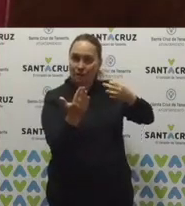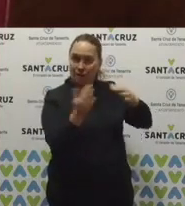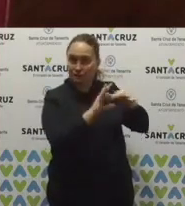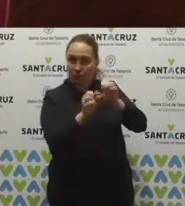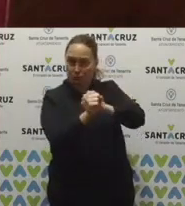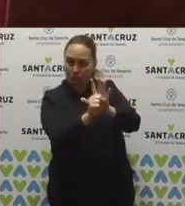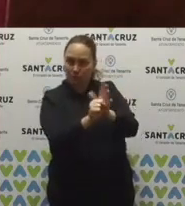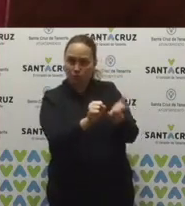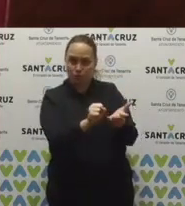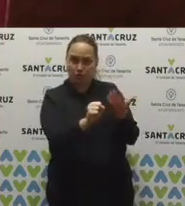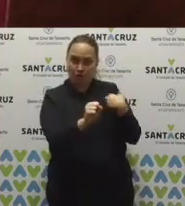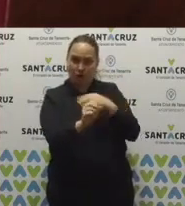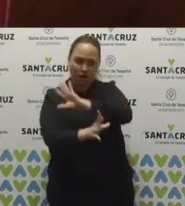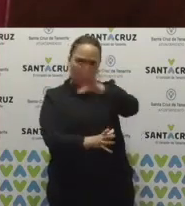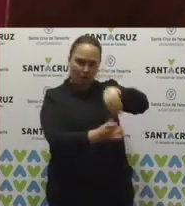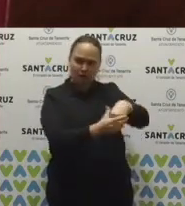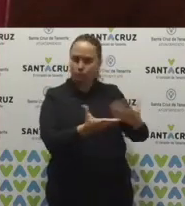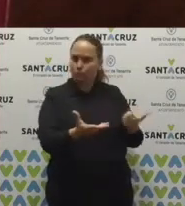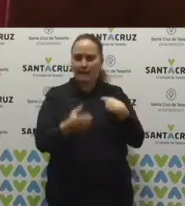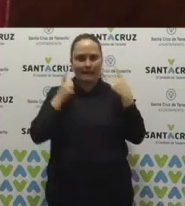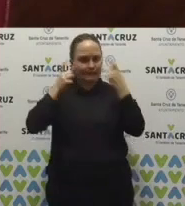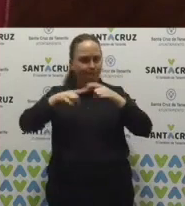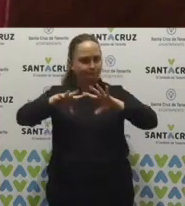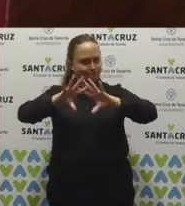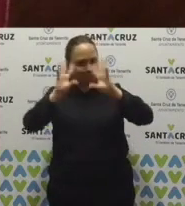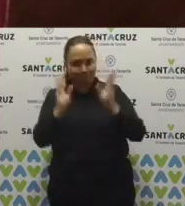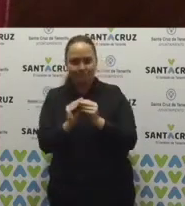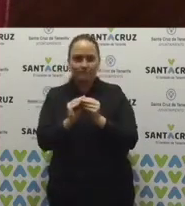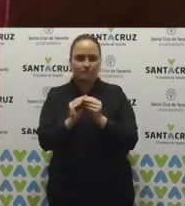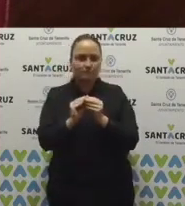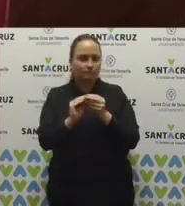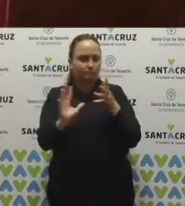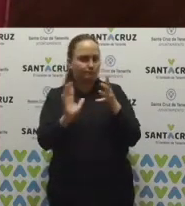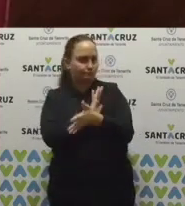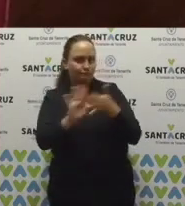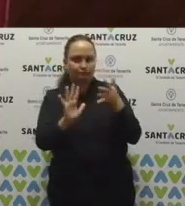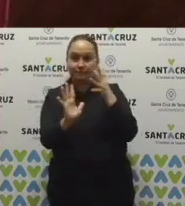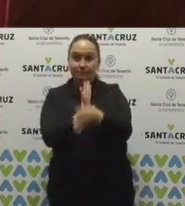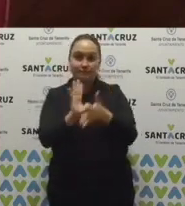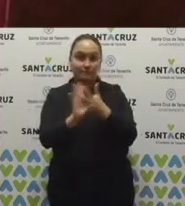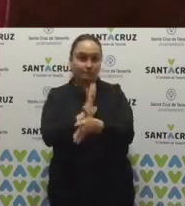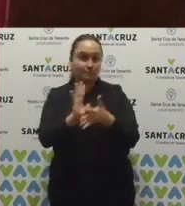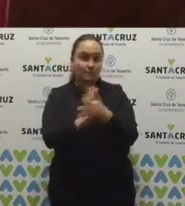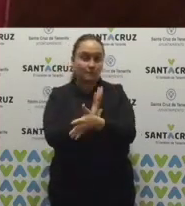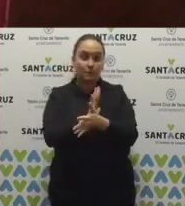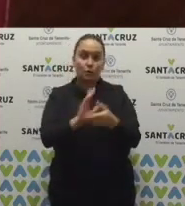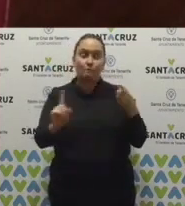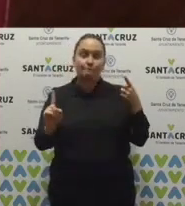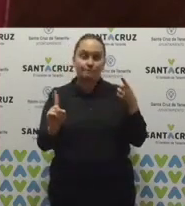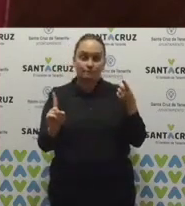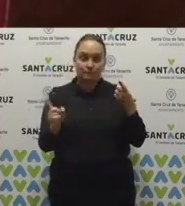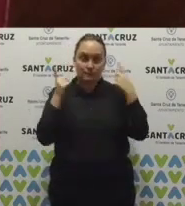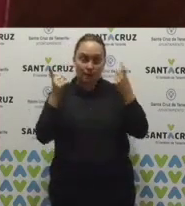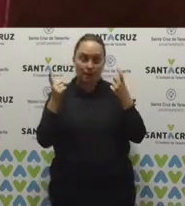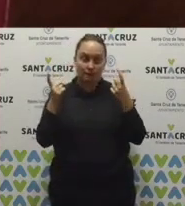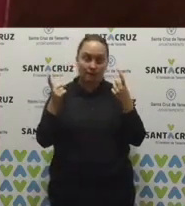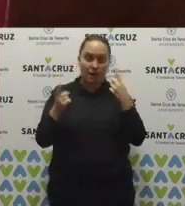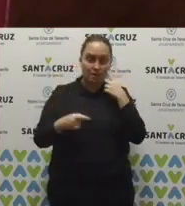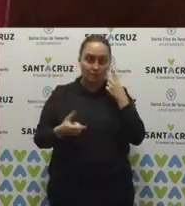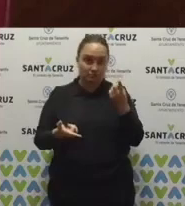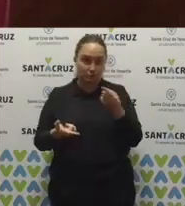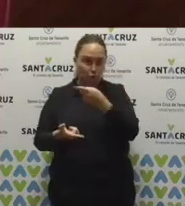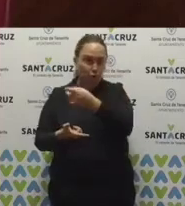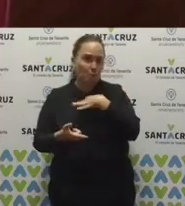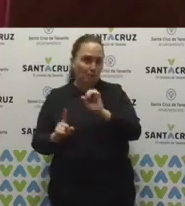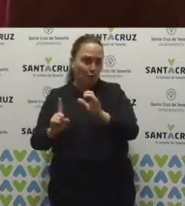intentar ser muy muy sintético y muy rápido a la hora de ir por un poco esbozando dónde puede ir leyendo